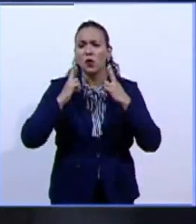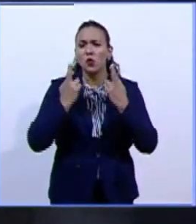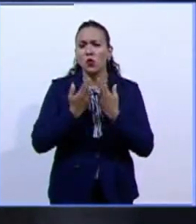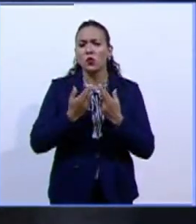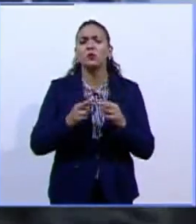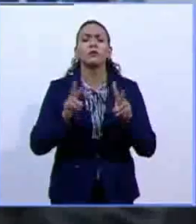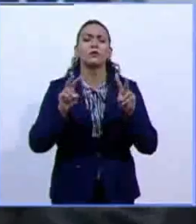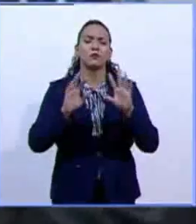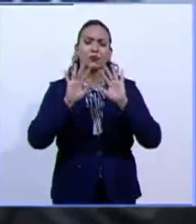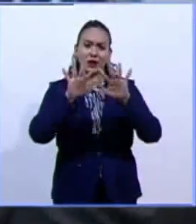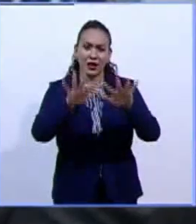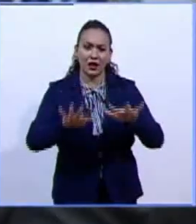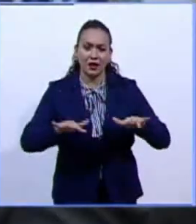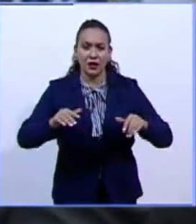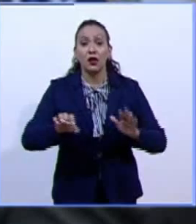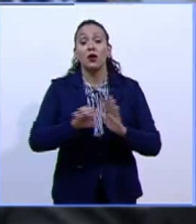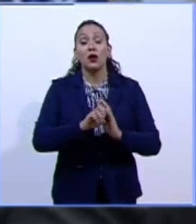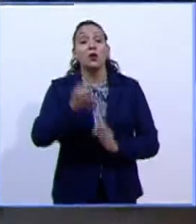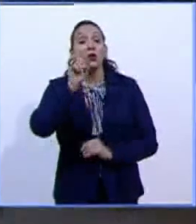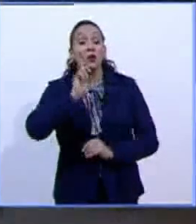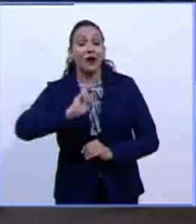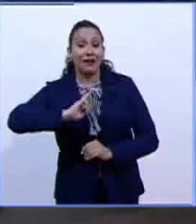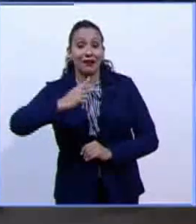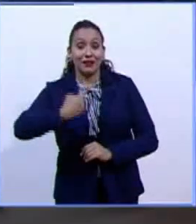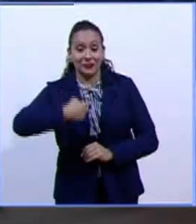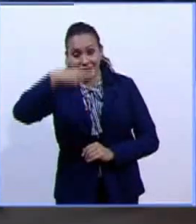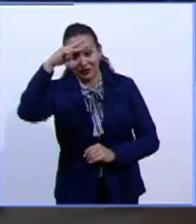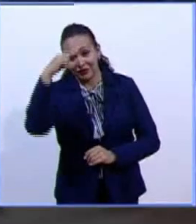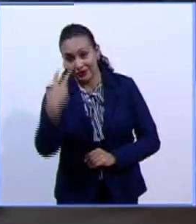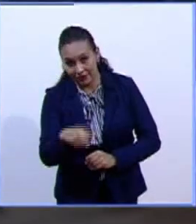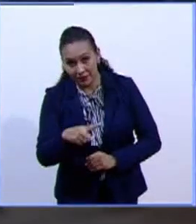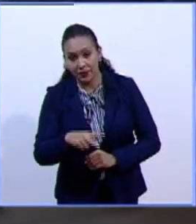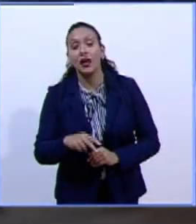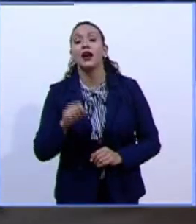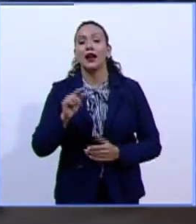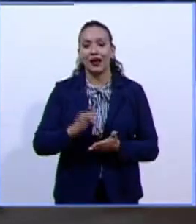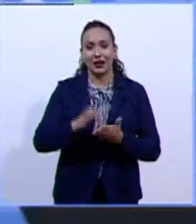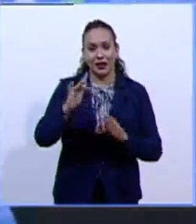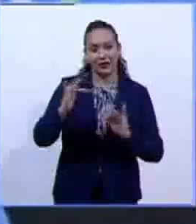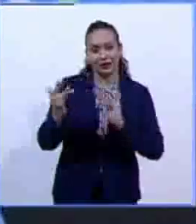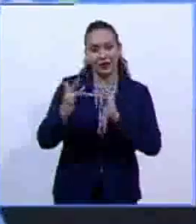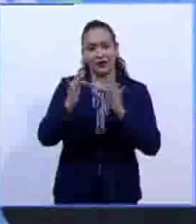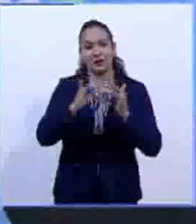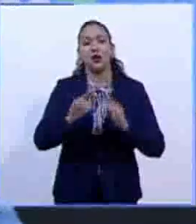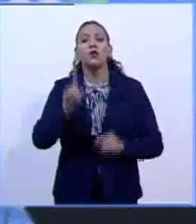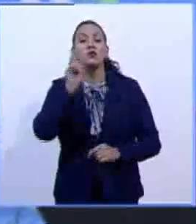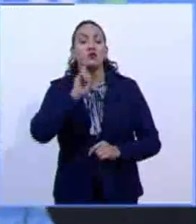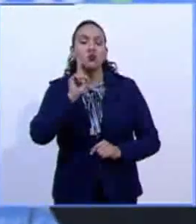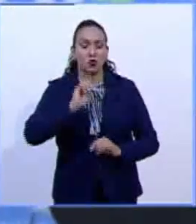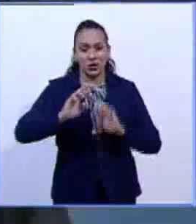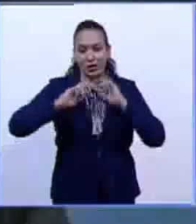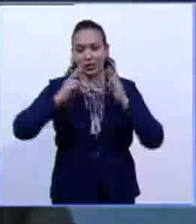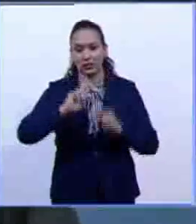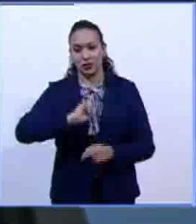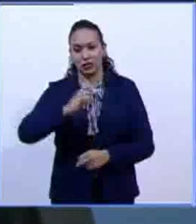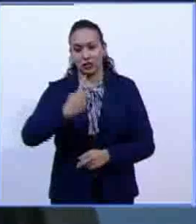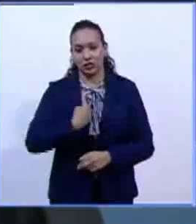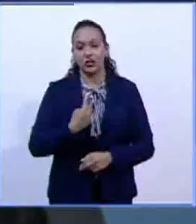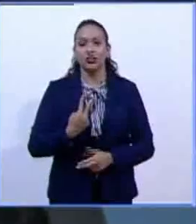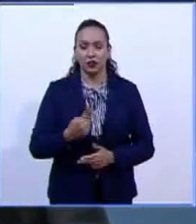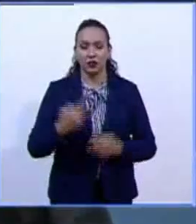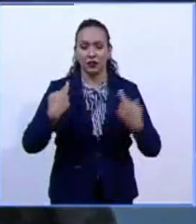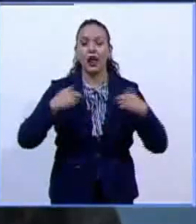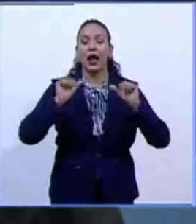los derechos de las mujeres trans en México, con la participación de la Red Mexicana de Mujeres Trans, AC, y representantes del Estado